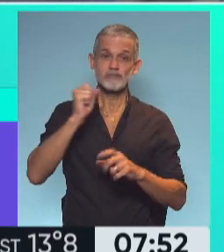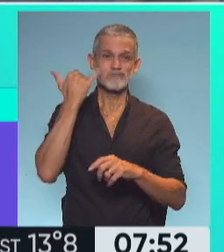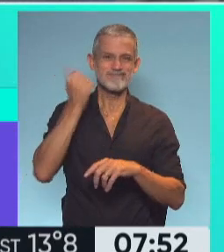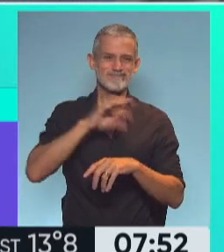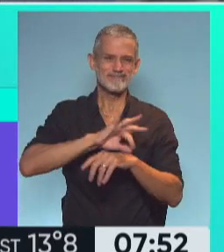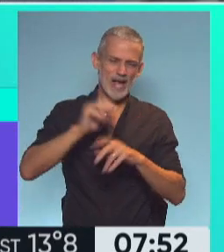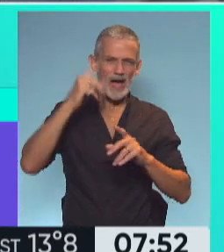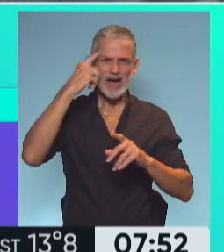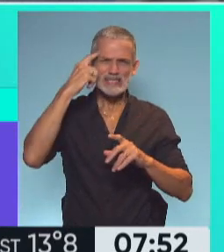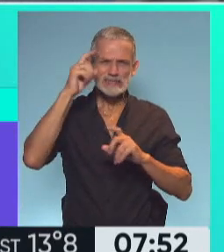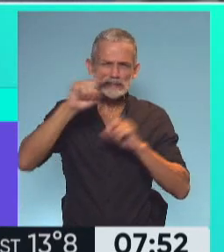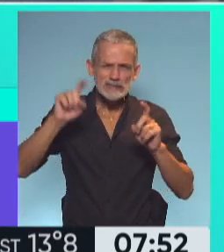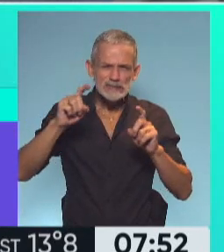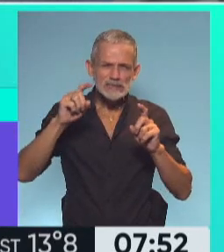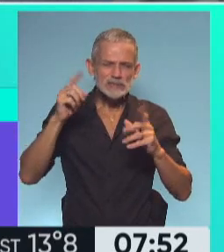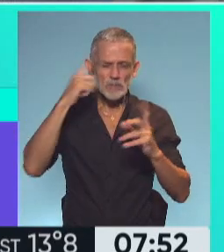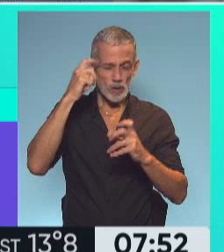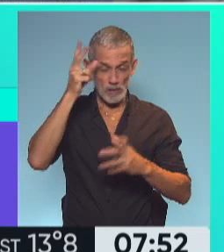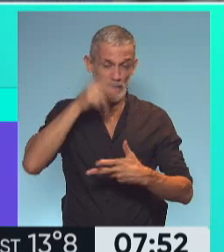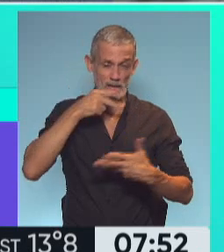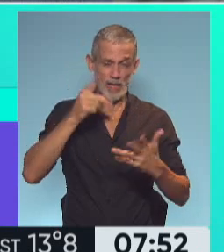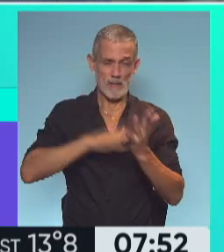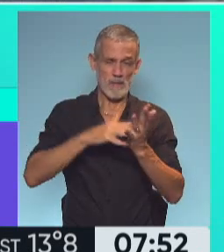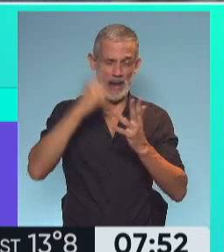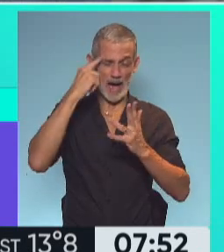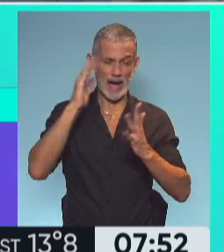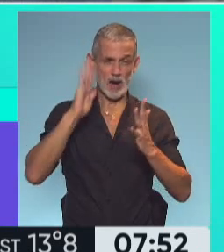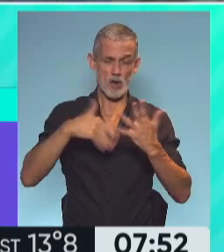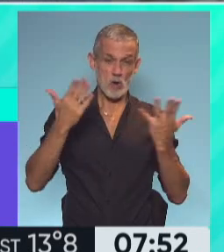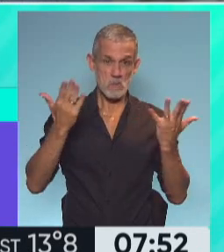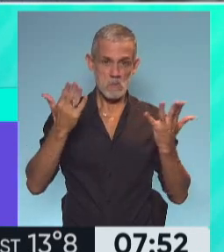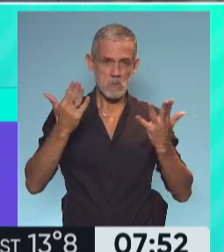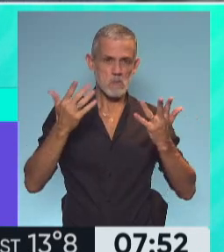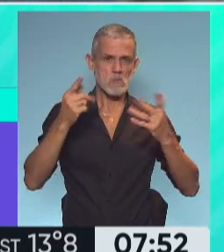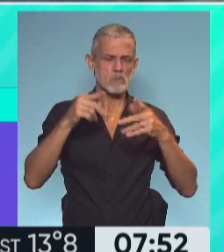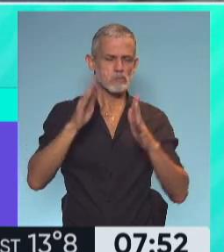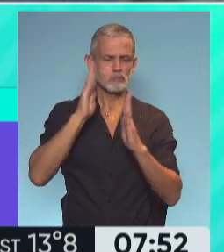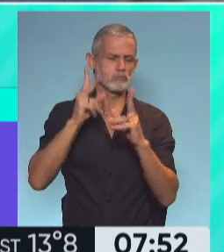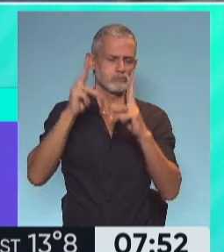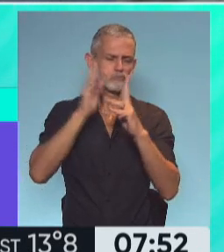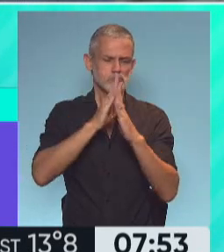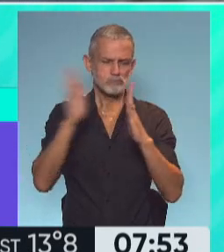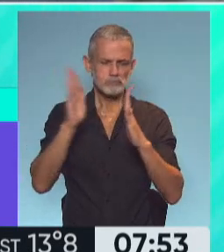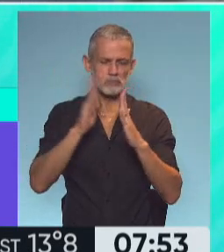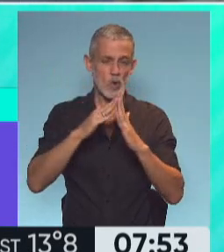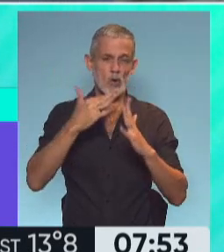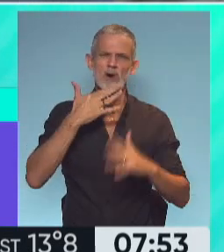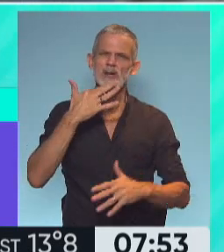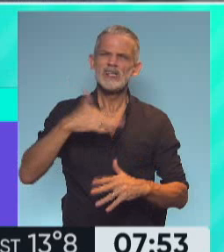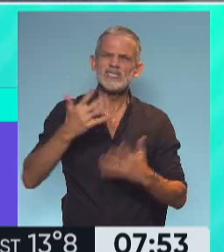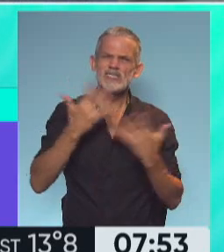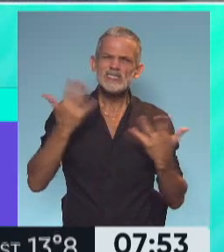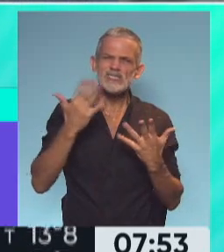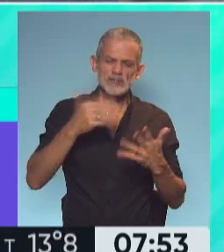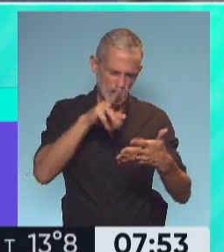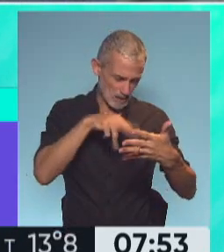situaciones neurológicas, estas lagunas mentales a las que usted hacía referencia, o situaciones de dificultad para comprender, por ejemplo, lo que